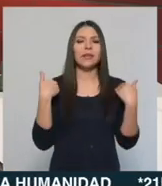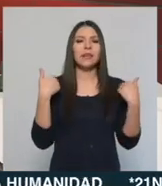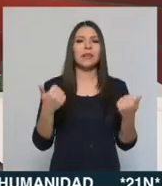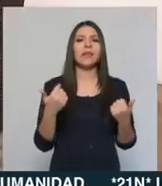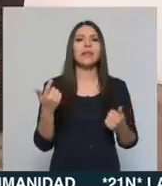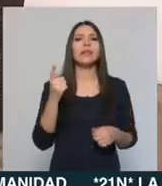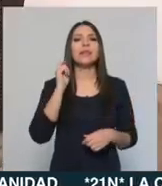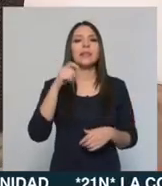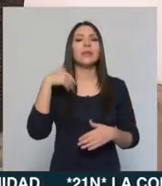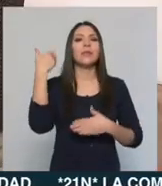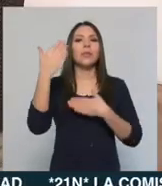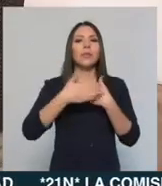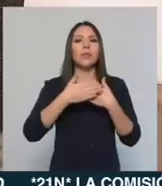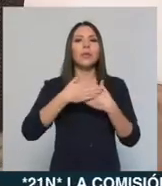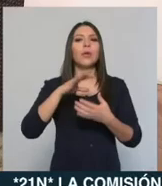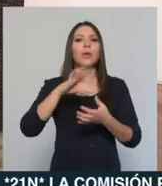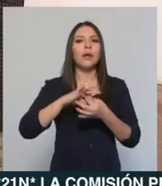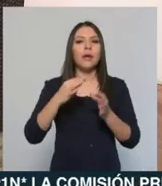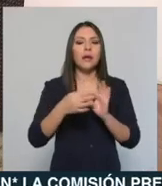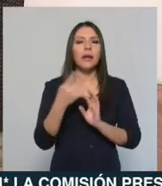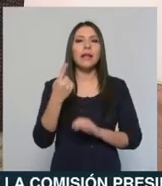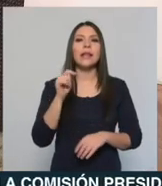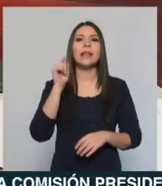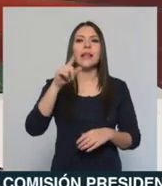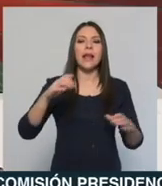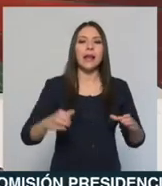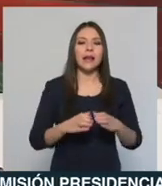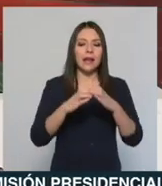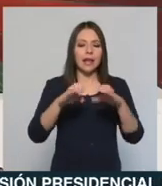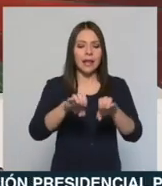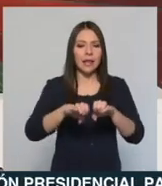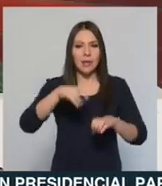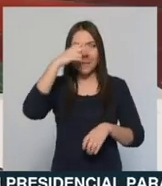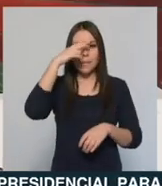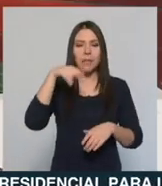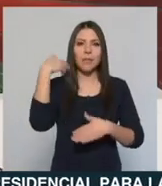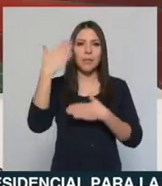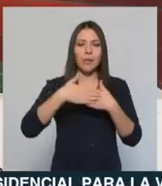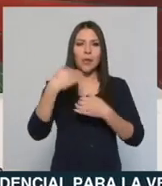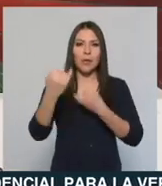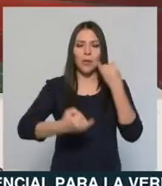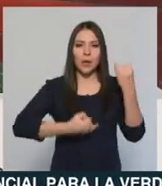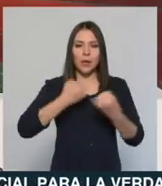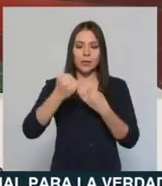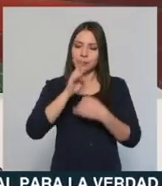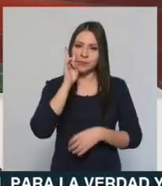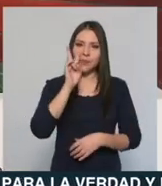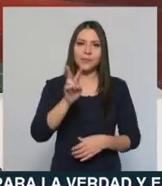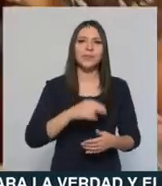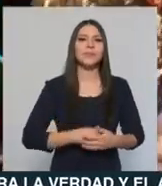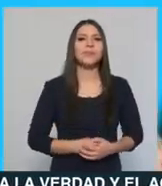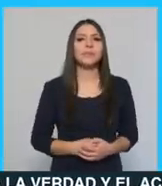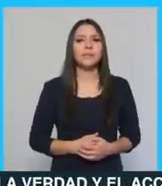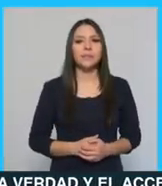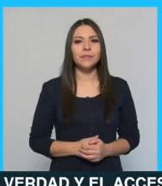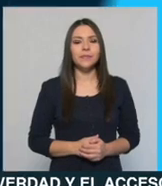qué se espera para esta justa olímpica, cómo viene la delegación mexicana para los Juegos Panamericanos, así que vamos a ver.